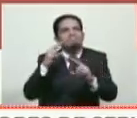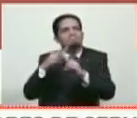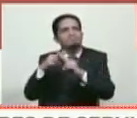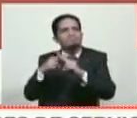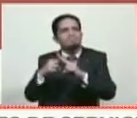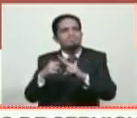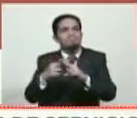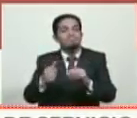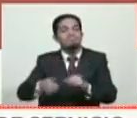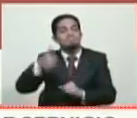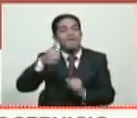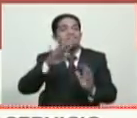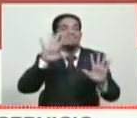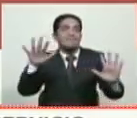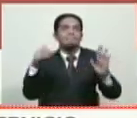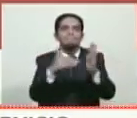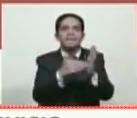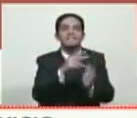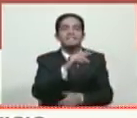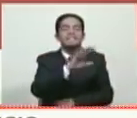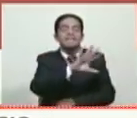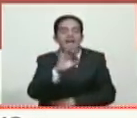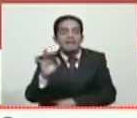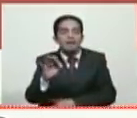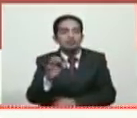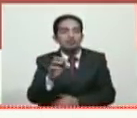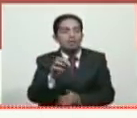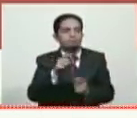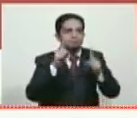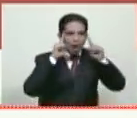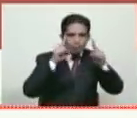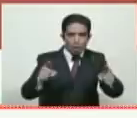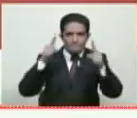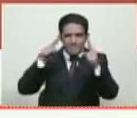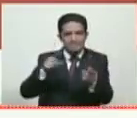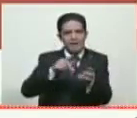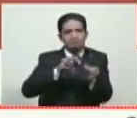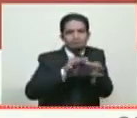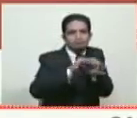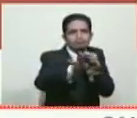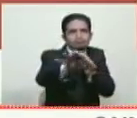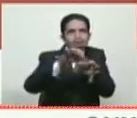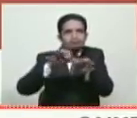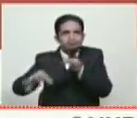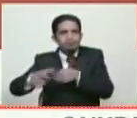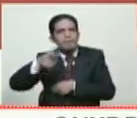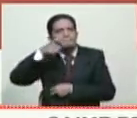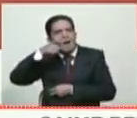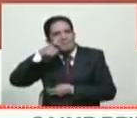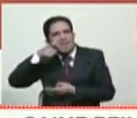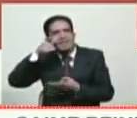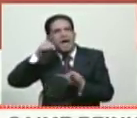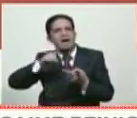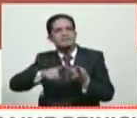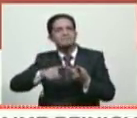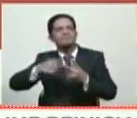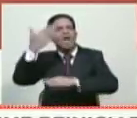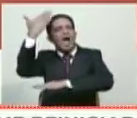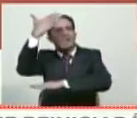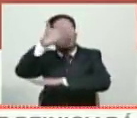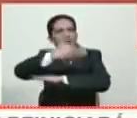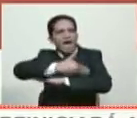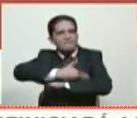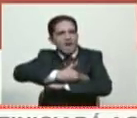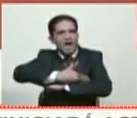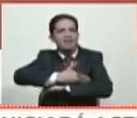de 10.500 kilómetros de carreteras completamente cubiertos con patrullaje permanente, con alcabala, con presencia